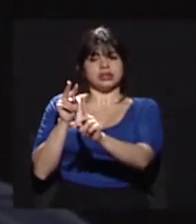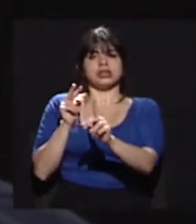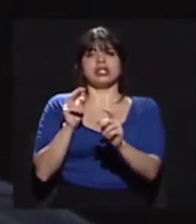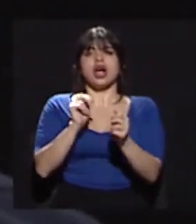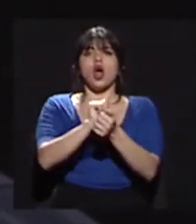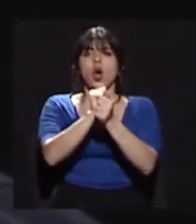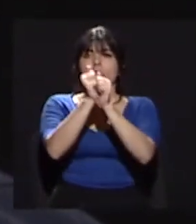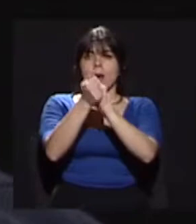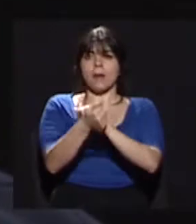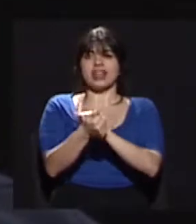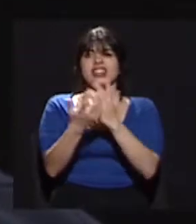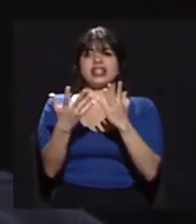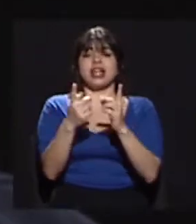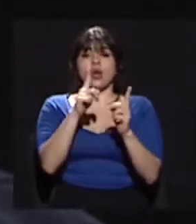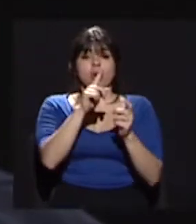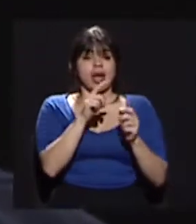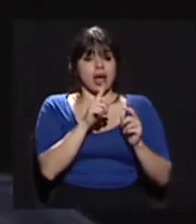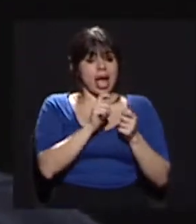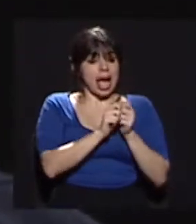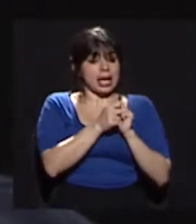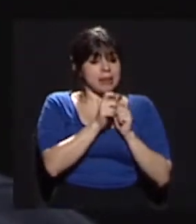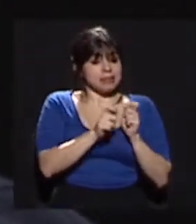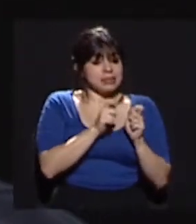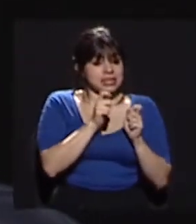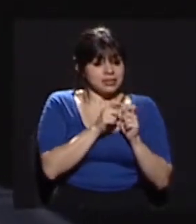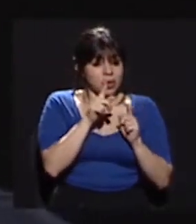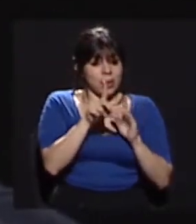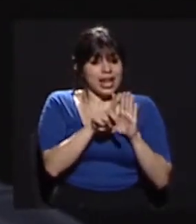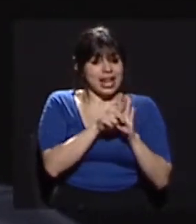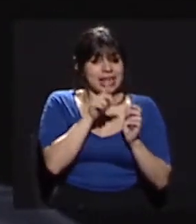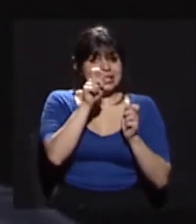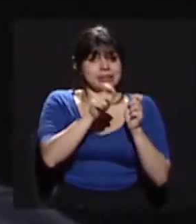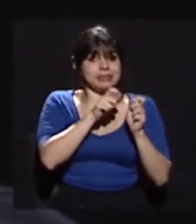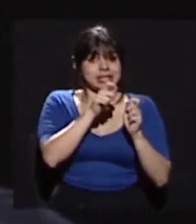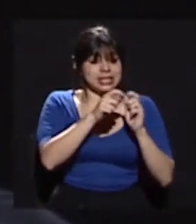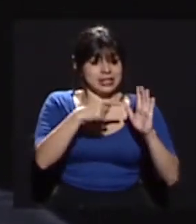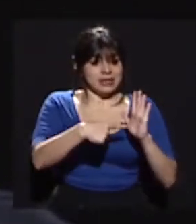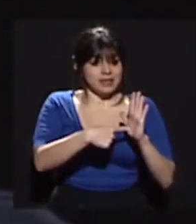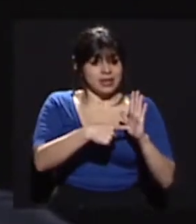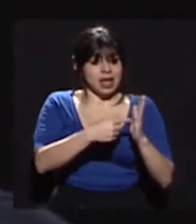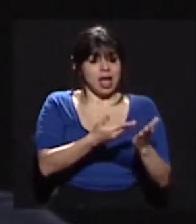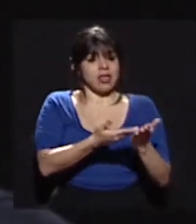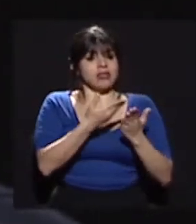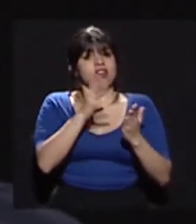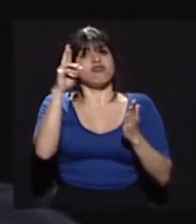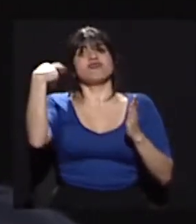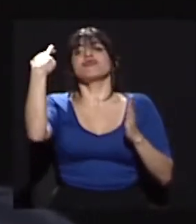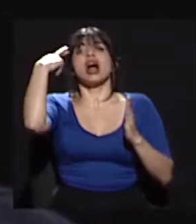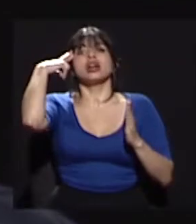en una reforma específica a una ley específica en la razón